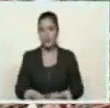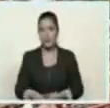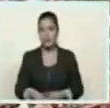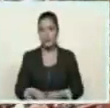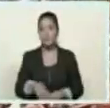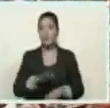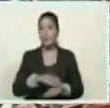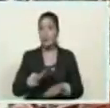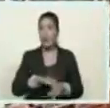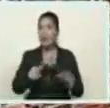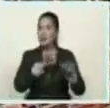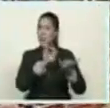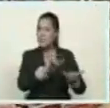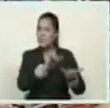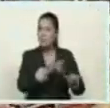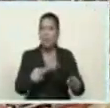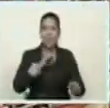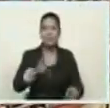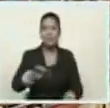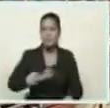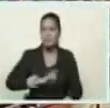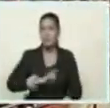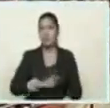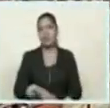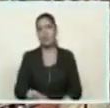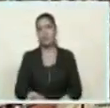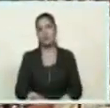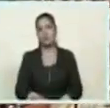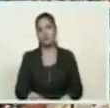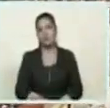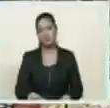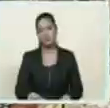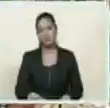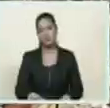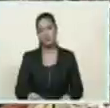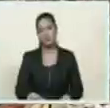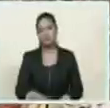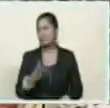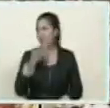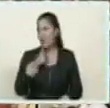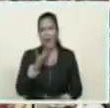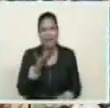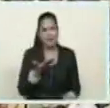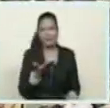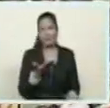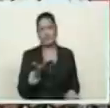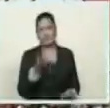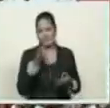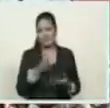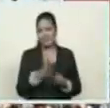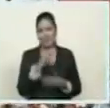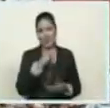porque ellos mismos se declaró enemigo no tienen palabra